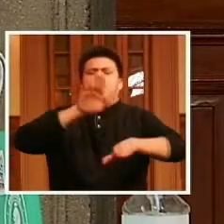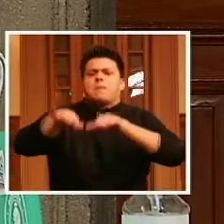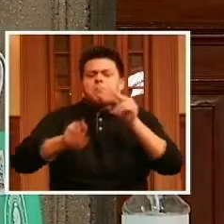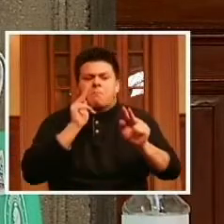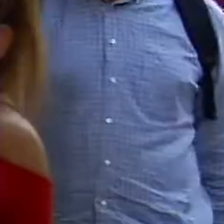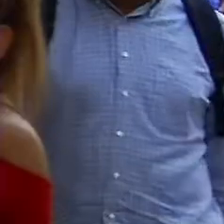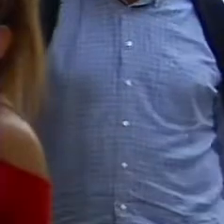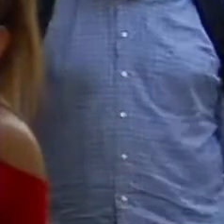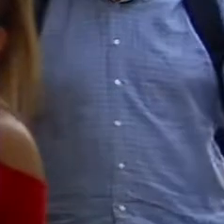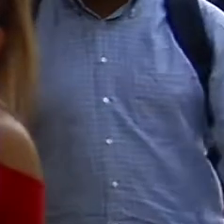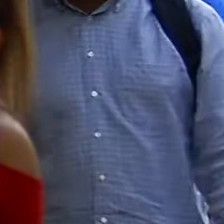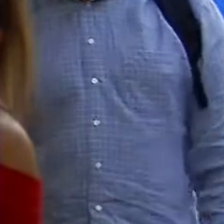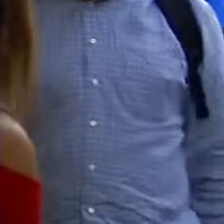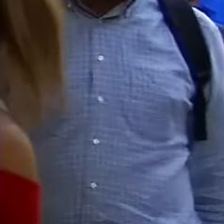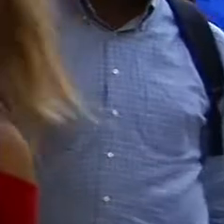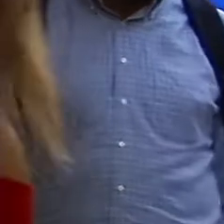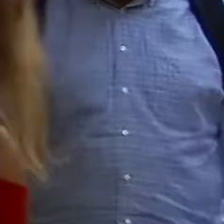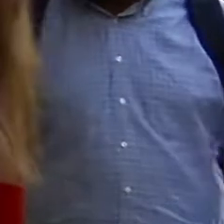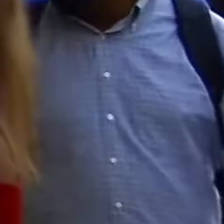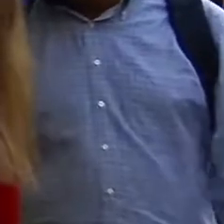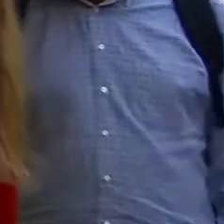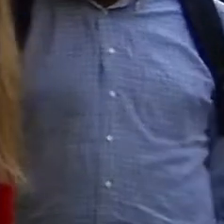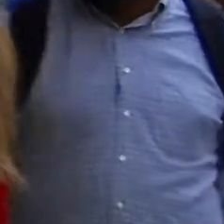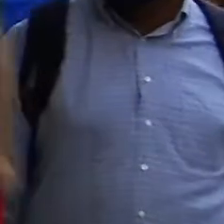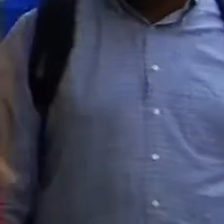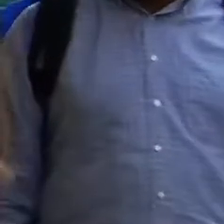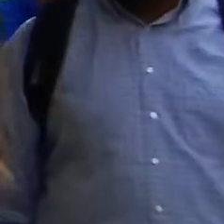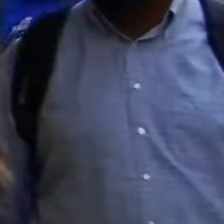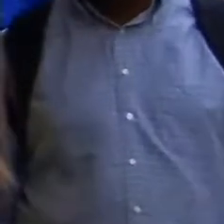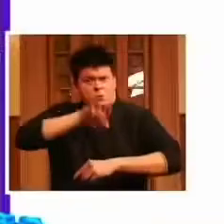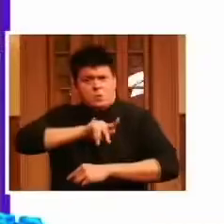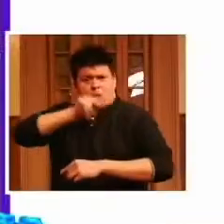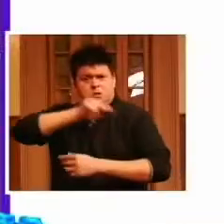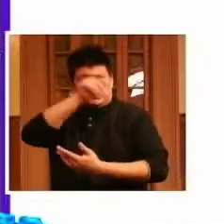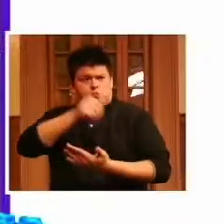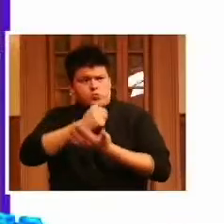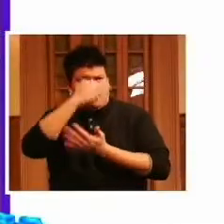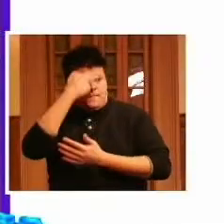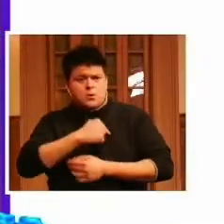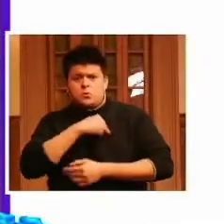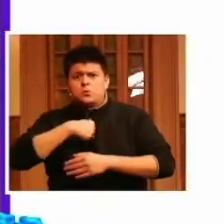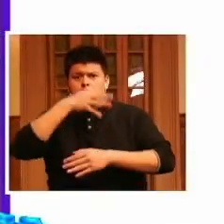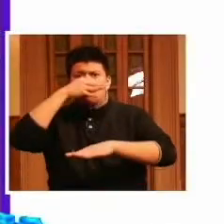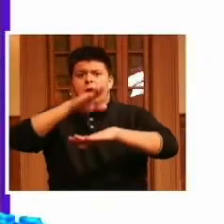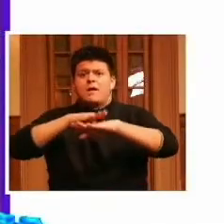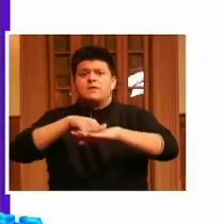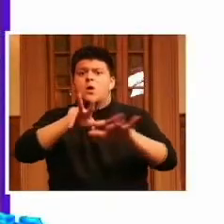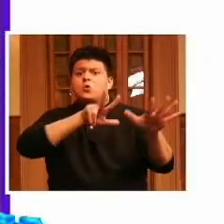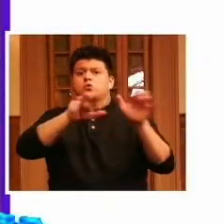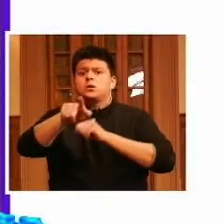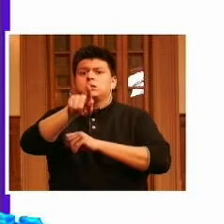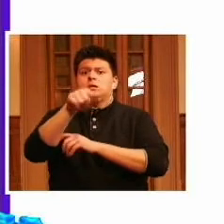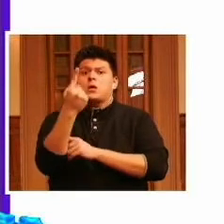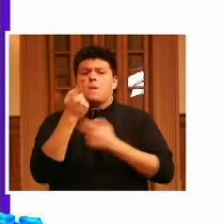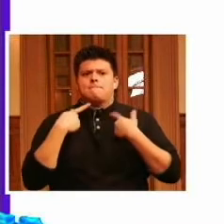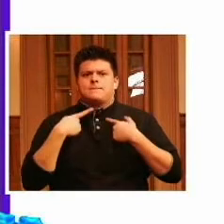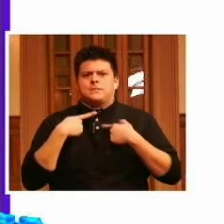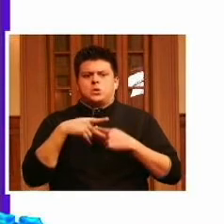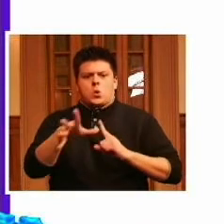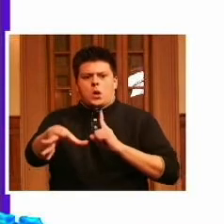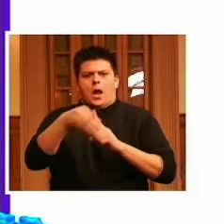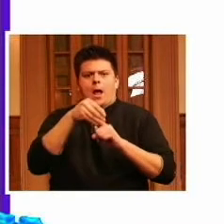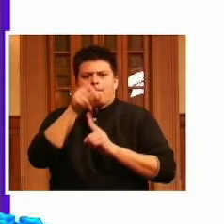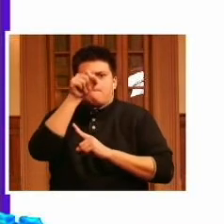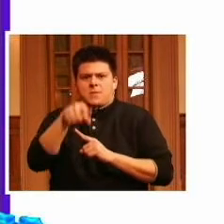quien reportó este viernes el fallecimiento de 33 personas hoy reportamos 800 71 pacientes